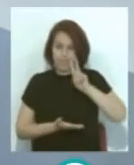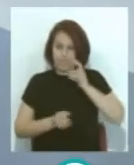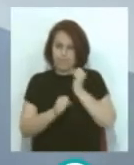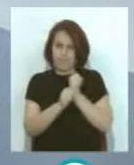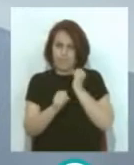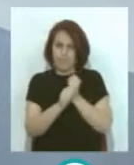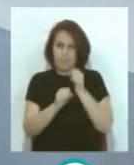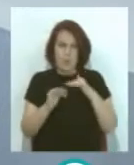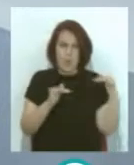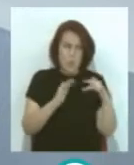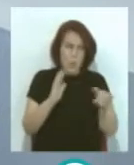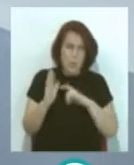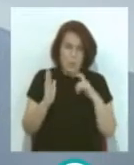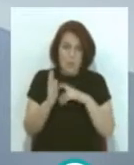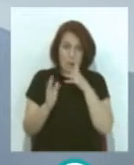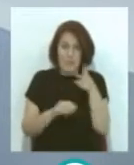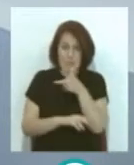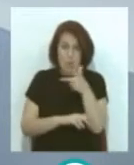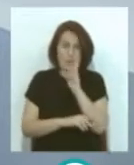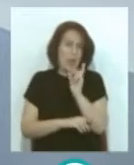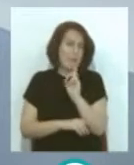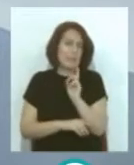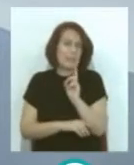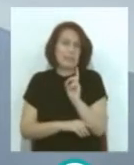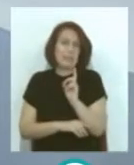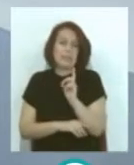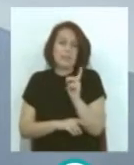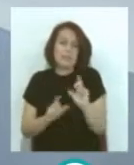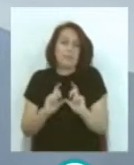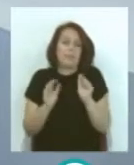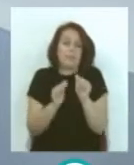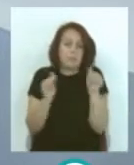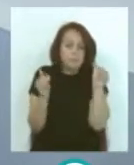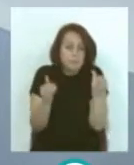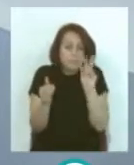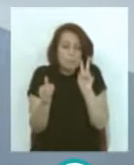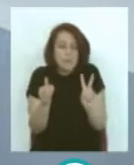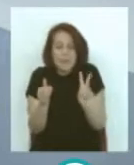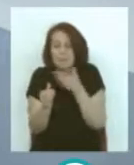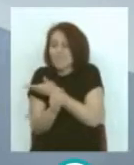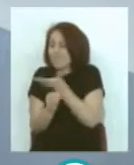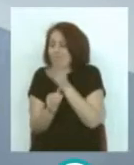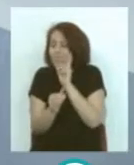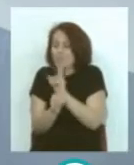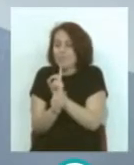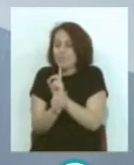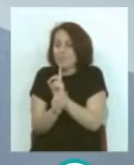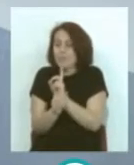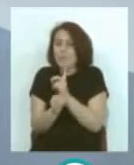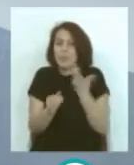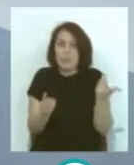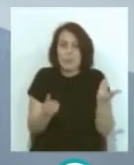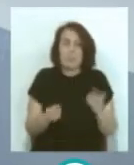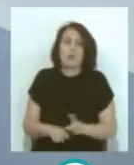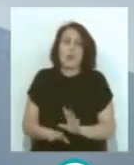trabajo en todo el campo, porque en la televisión solemos ver simplemente un sector donde participan y se ven todos, pero en diferentes